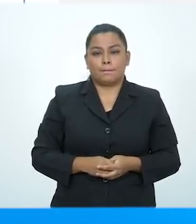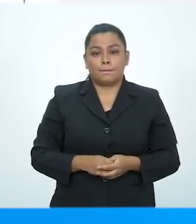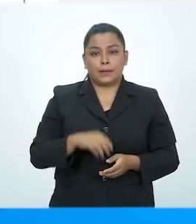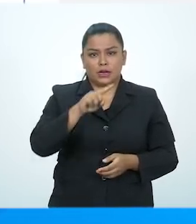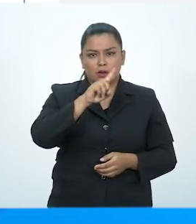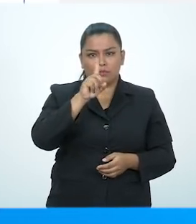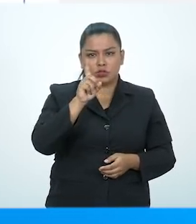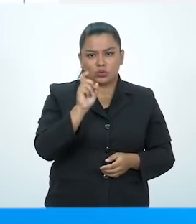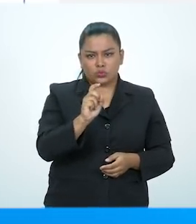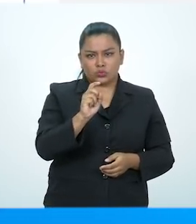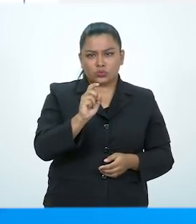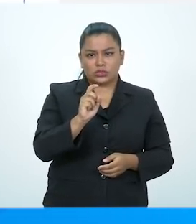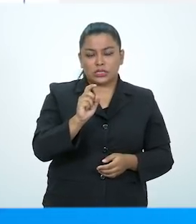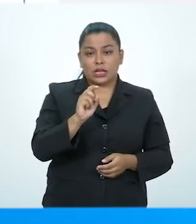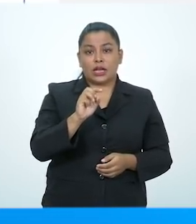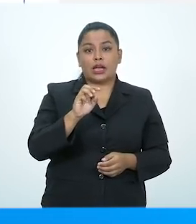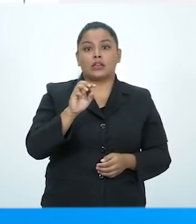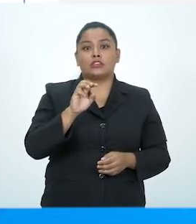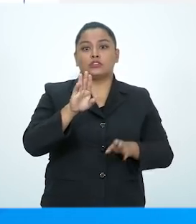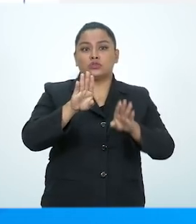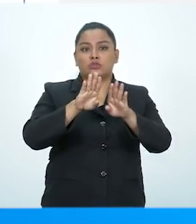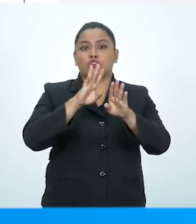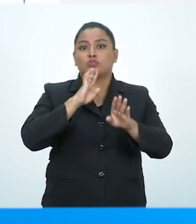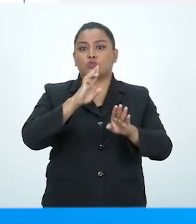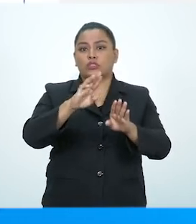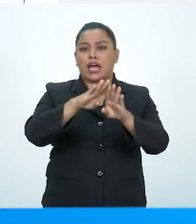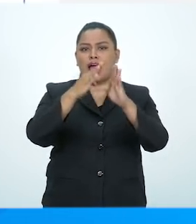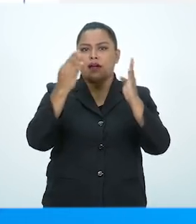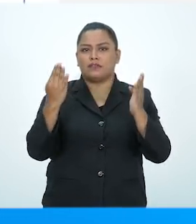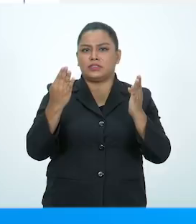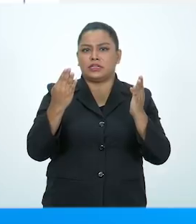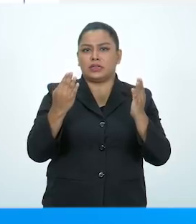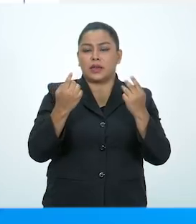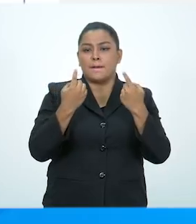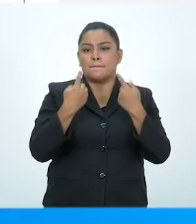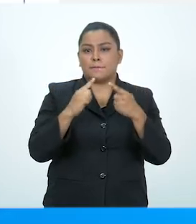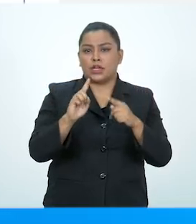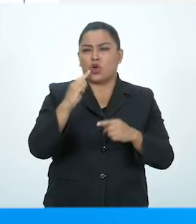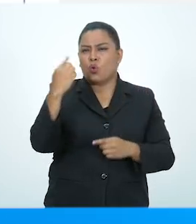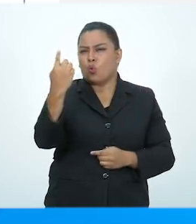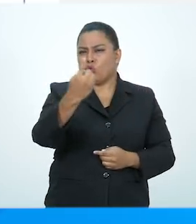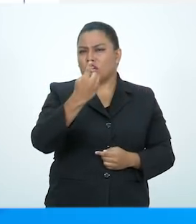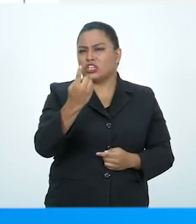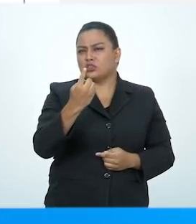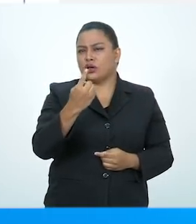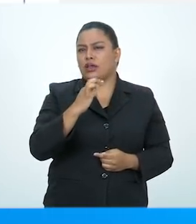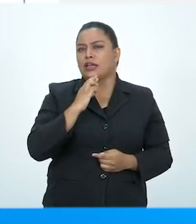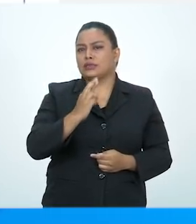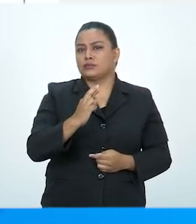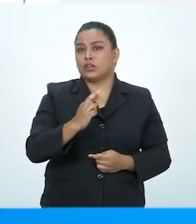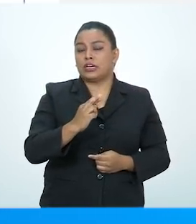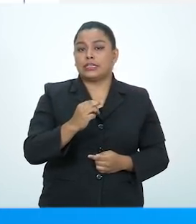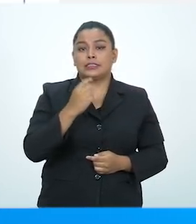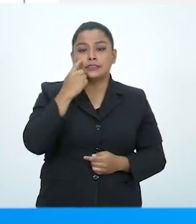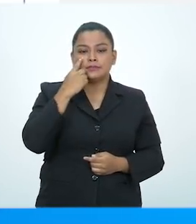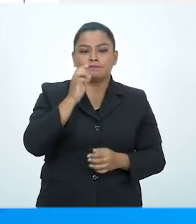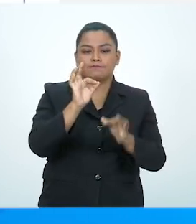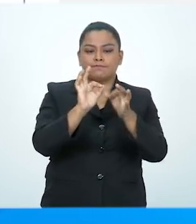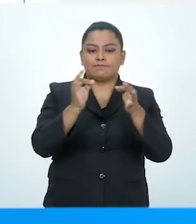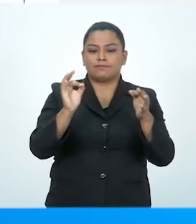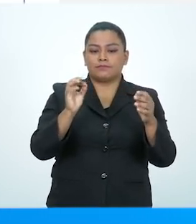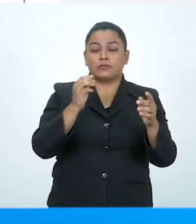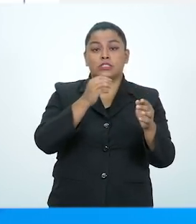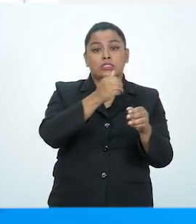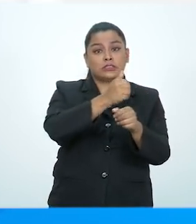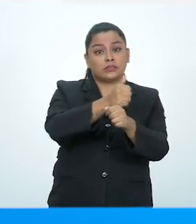Para los ítems de respuesta abierta, pero que poseen una respuesta única, se ha colocado la respuesta de